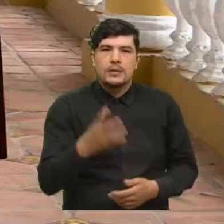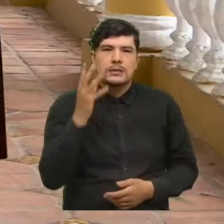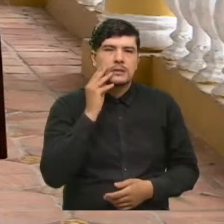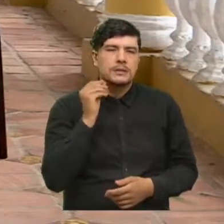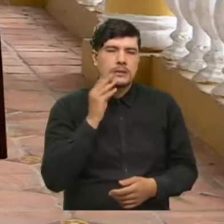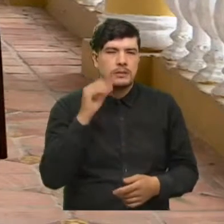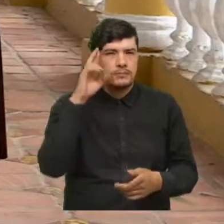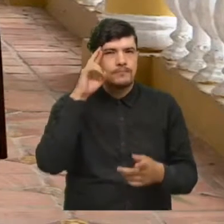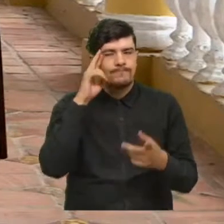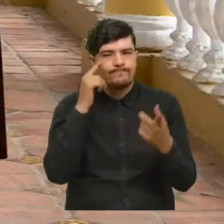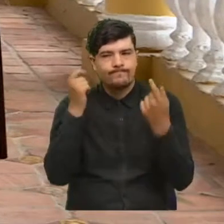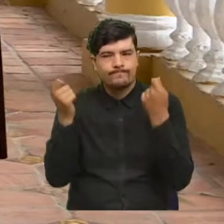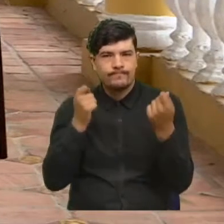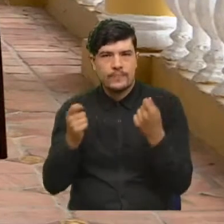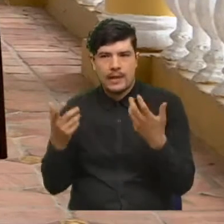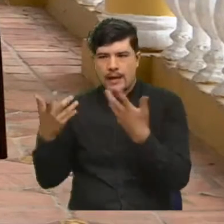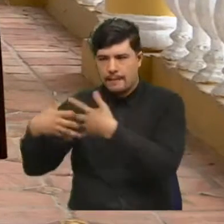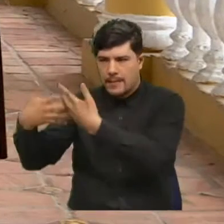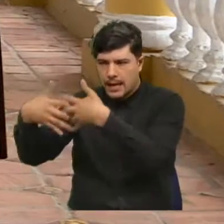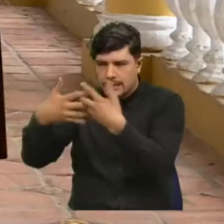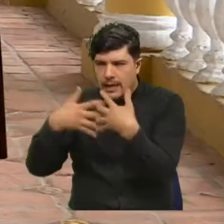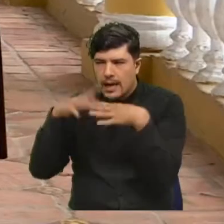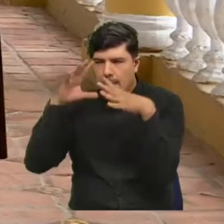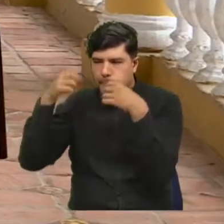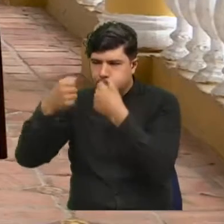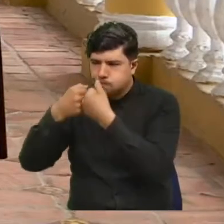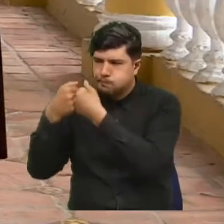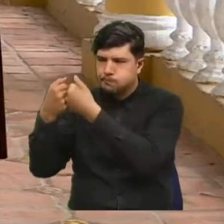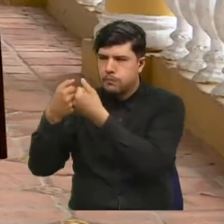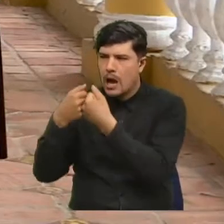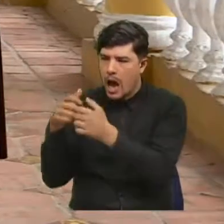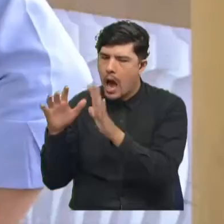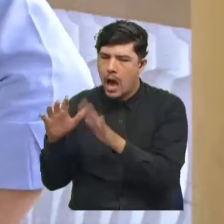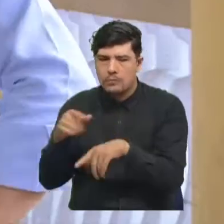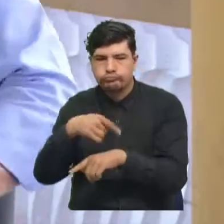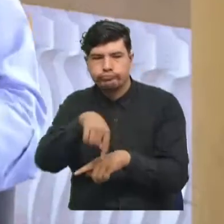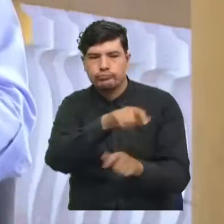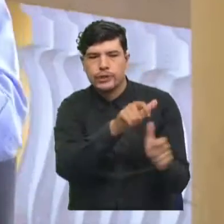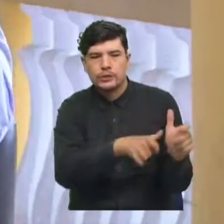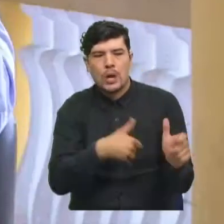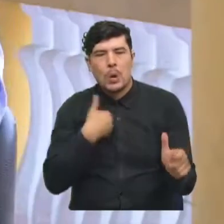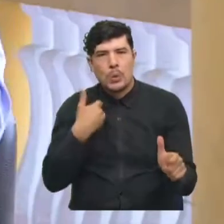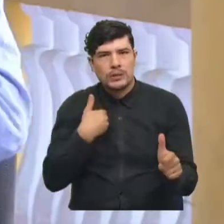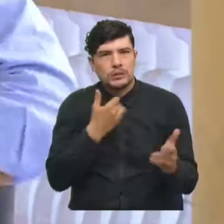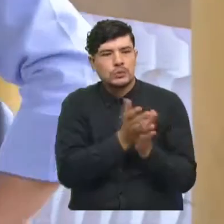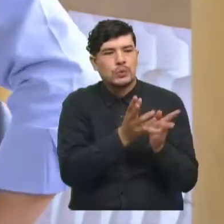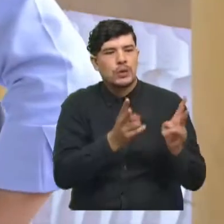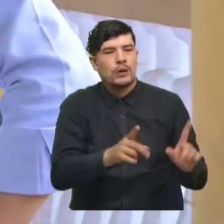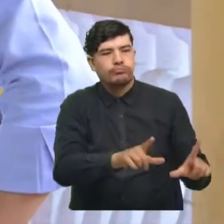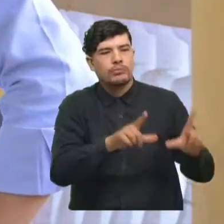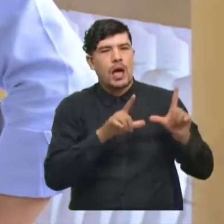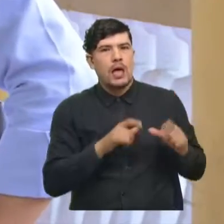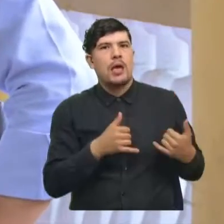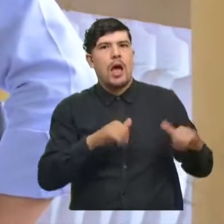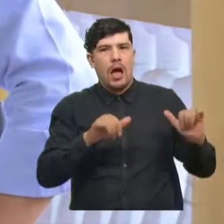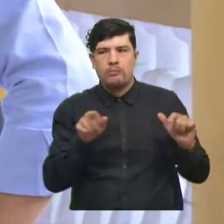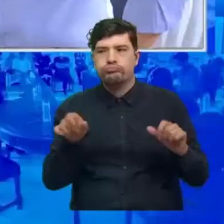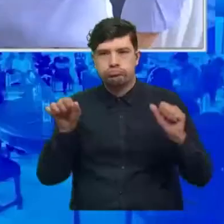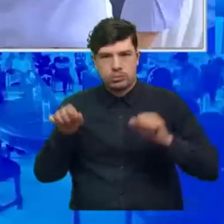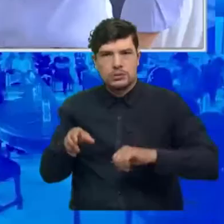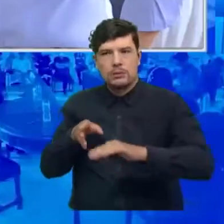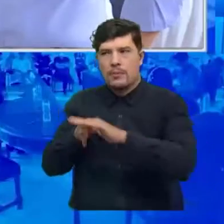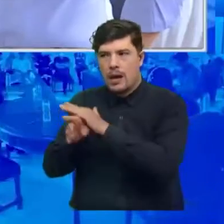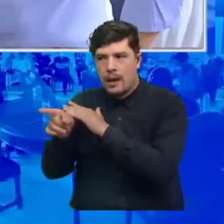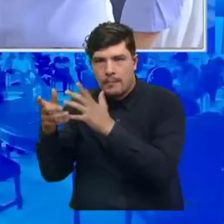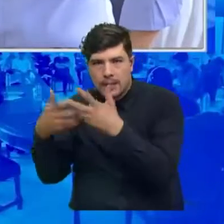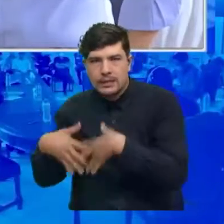de mirar con los empresarios poder garantizarles ese acceso también a esa oferta laboral desde luego con esas instituciones como el sena también